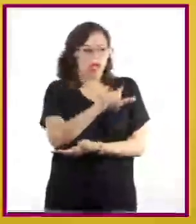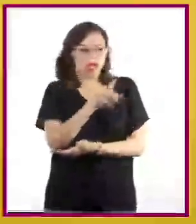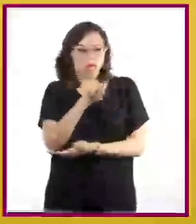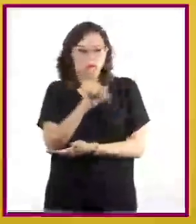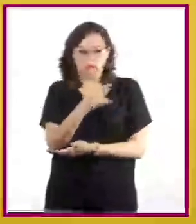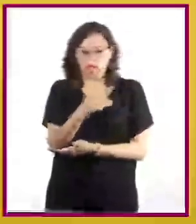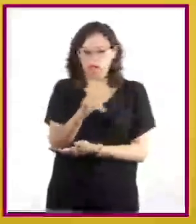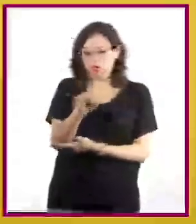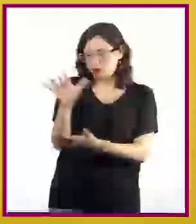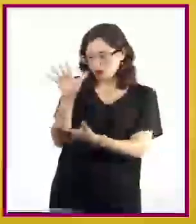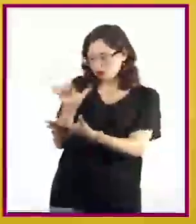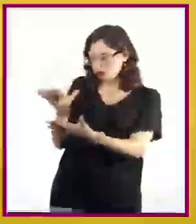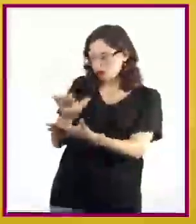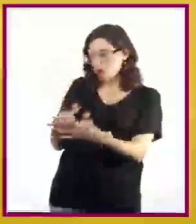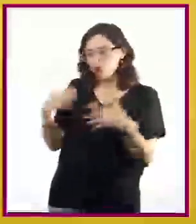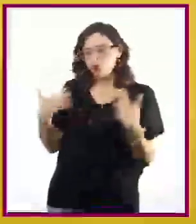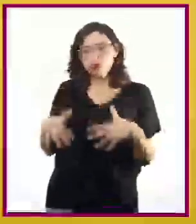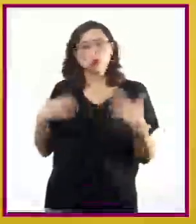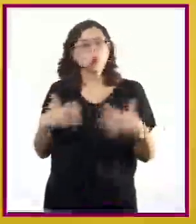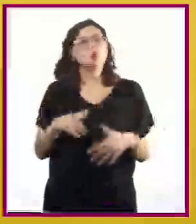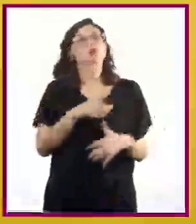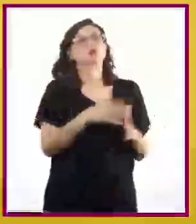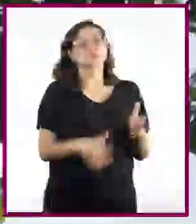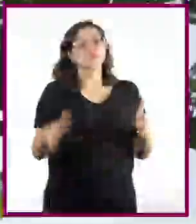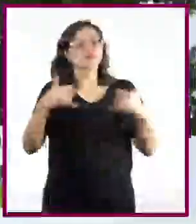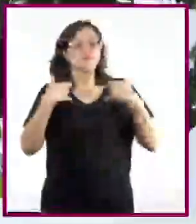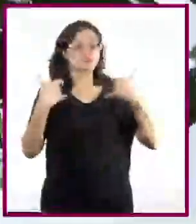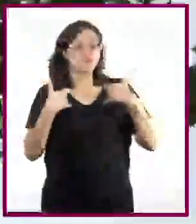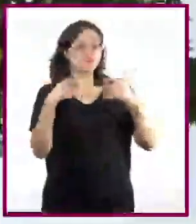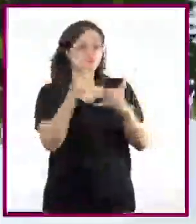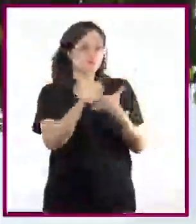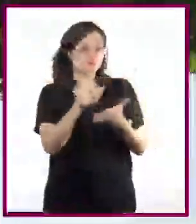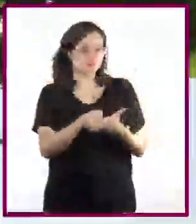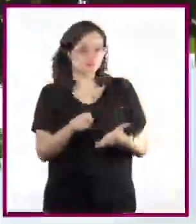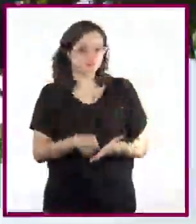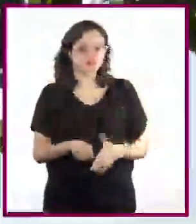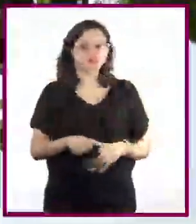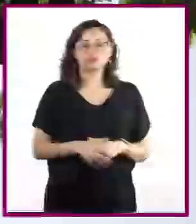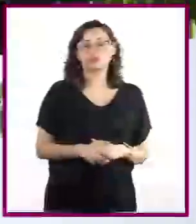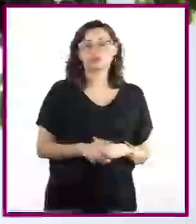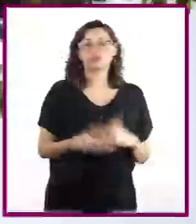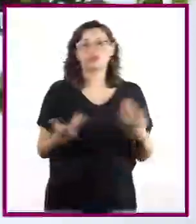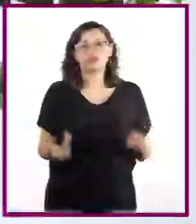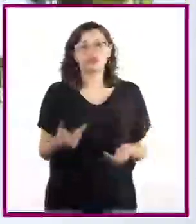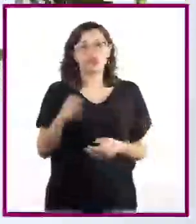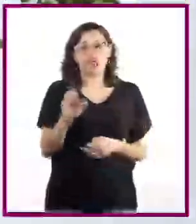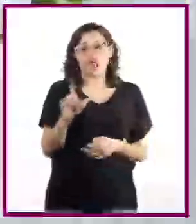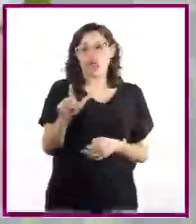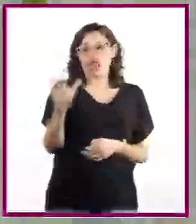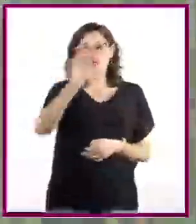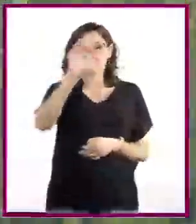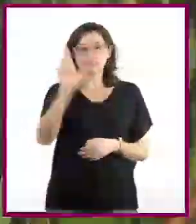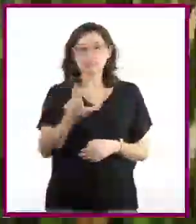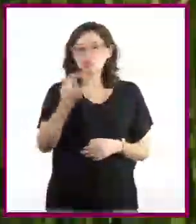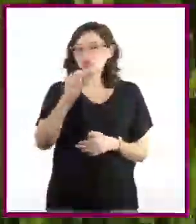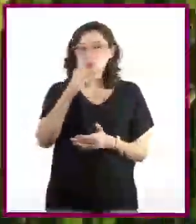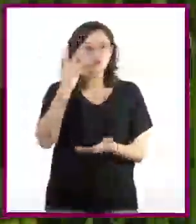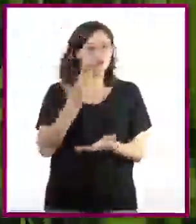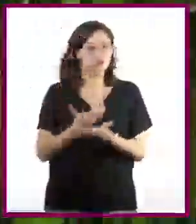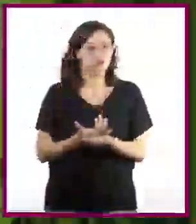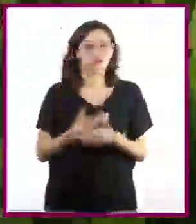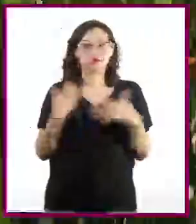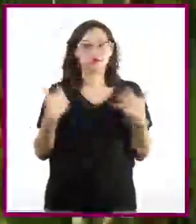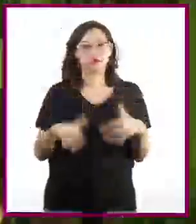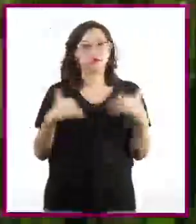los primeros poemas que escribió en su juventud. El rayo que no cesa es considerada su obra maestra, libro que marca